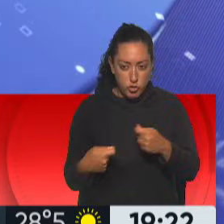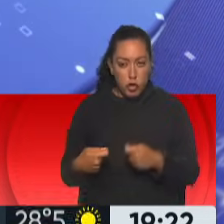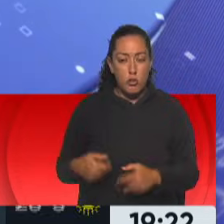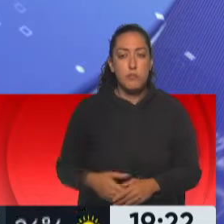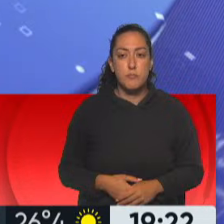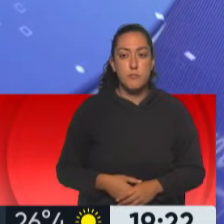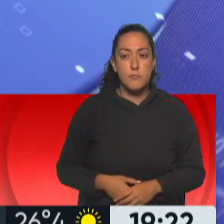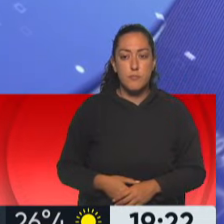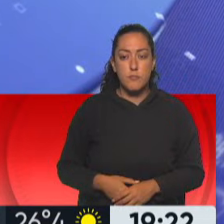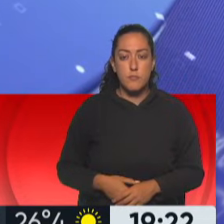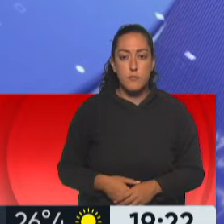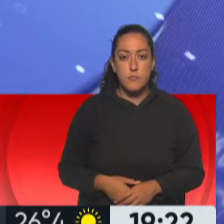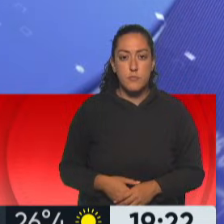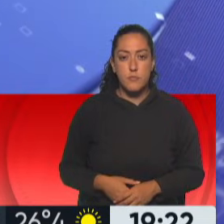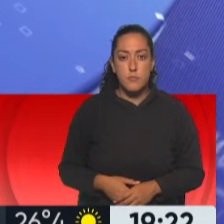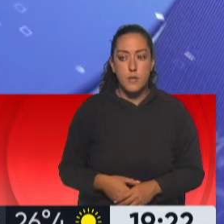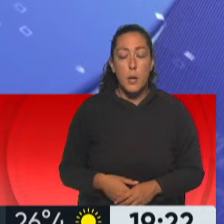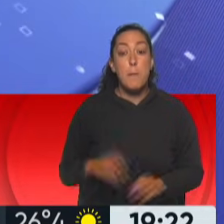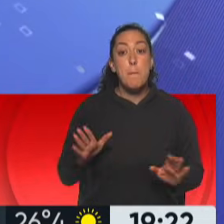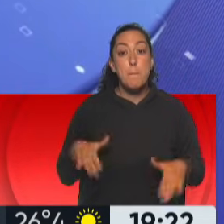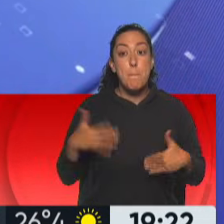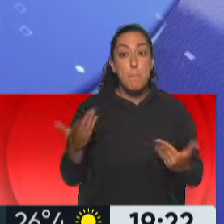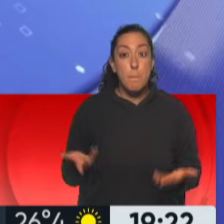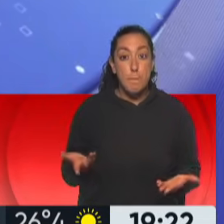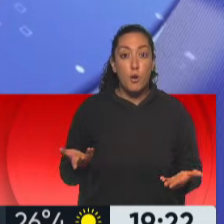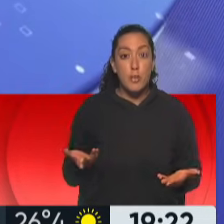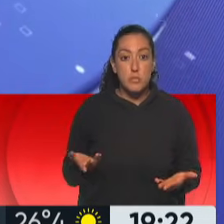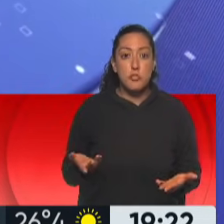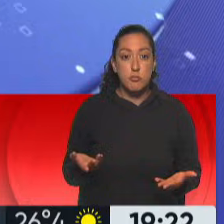poco la narrativa, bueno, por eso también en ese marco se habían abierto. Ahí lo